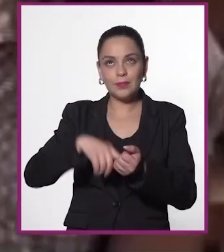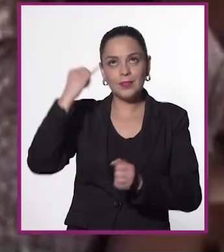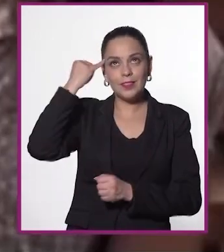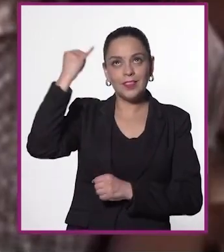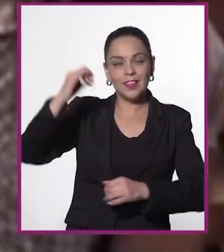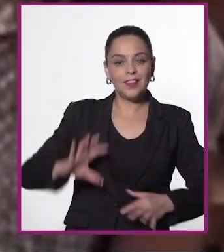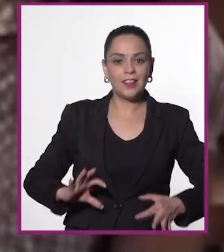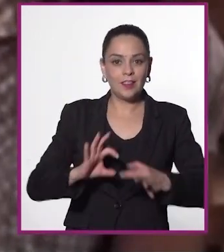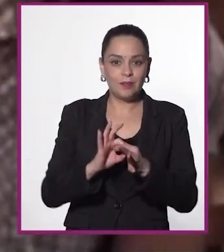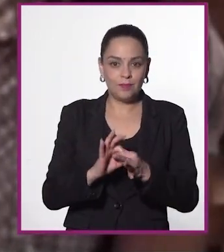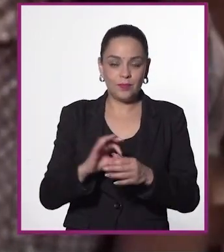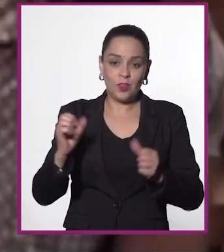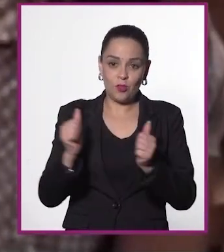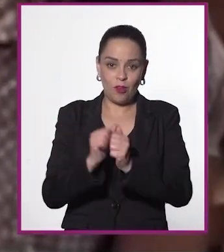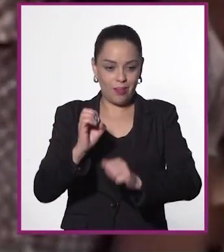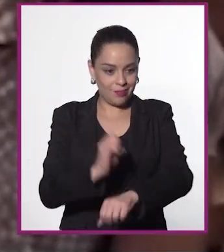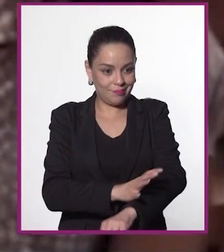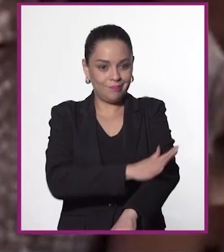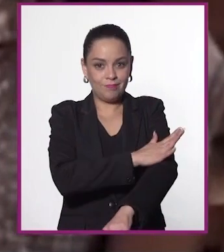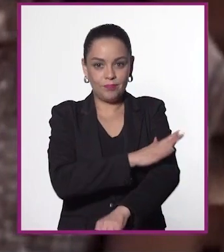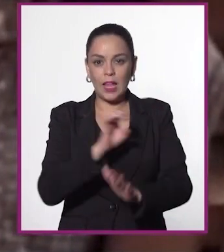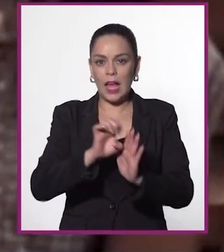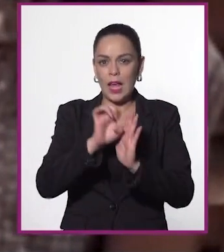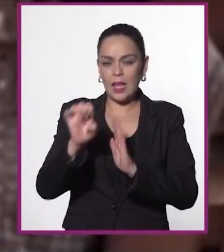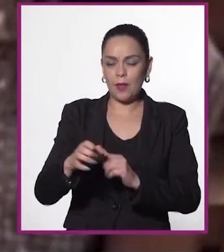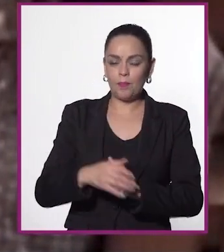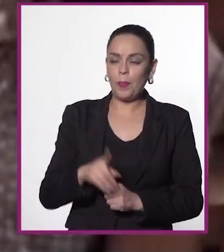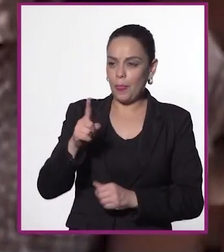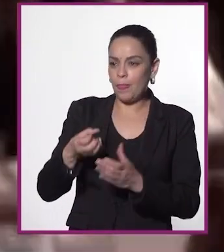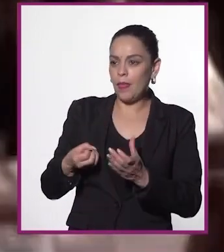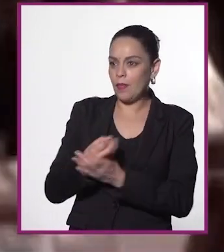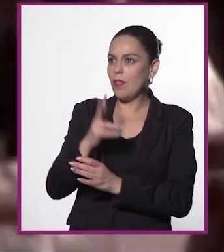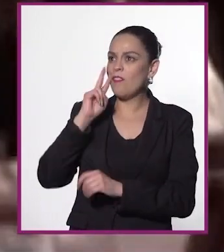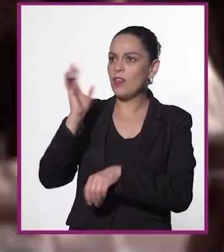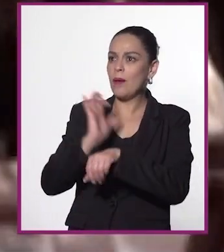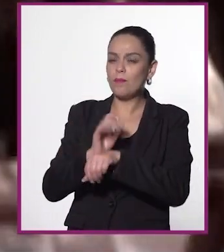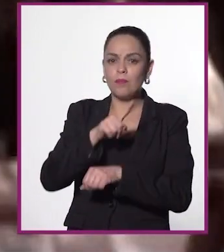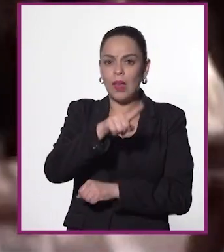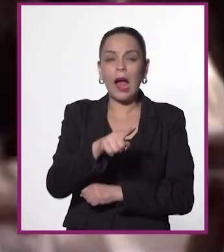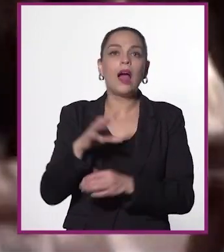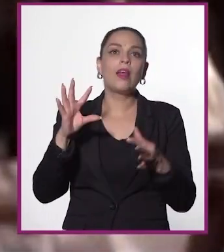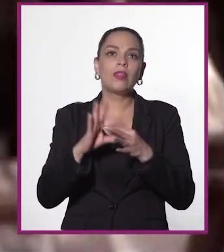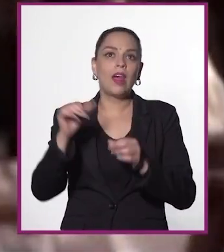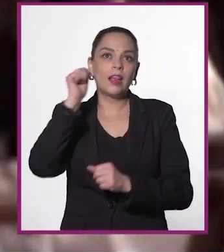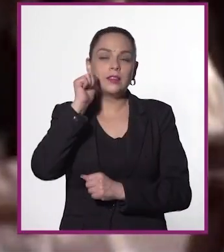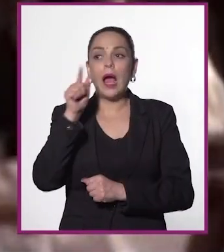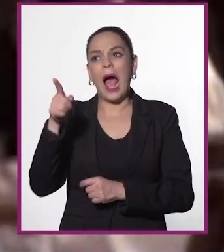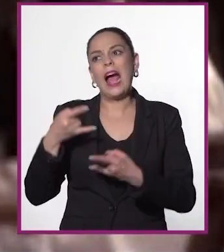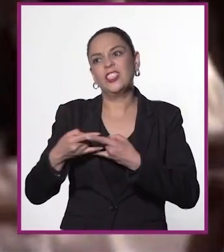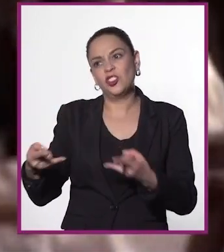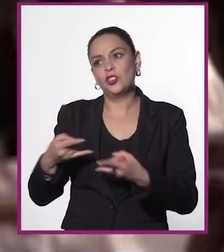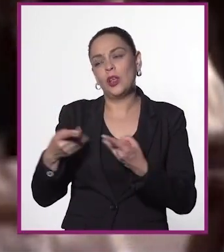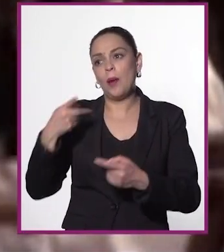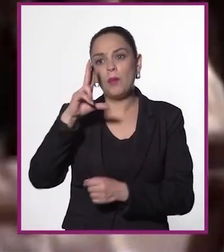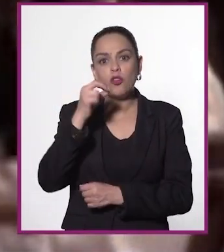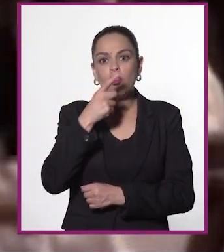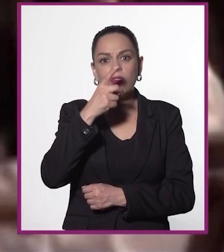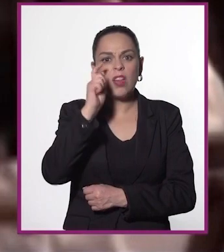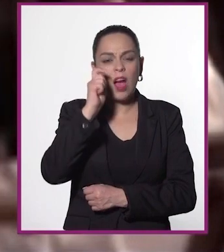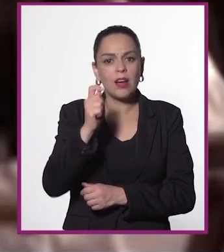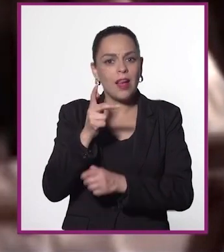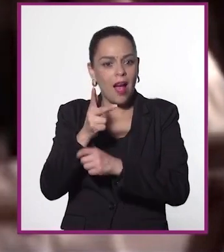y una perspectiva emocional. Por ejemplo, cuando salimos de ver una película hablamos de la historia, por supuesto, pero nunca hablamos de la